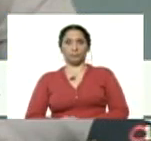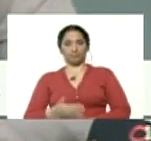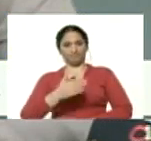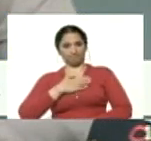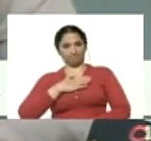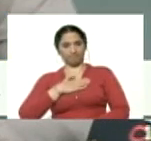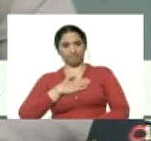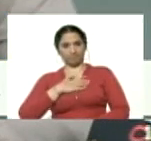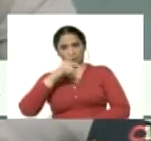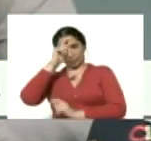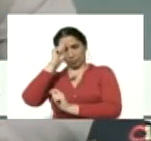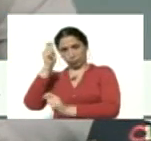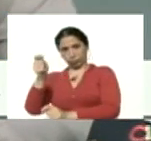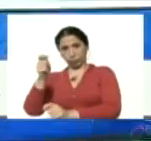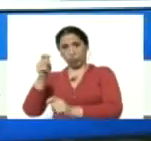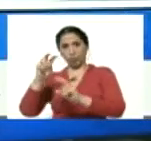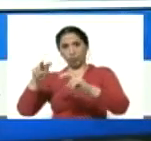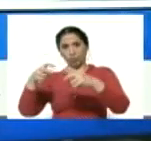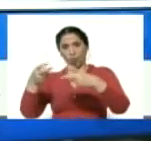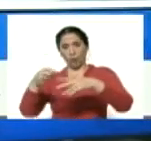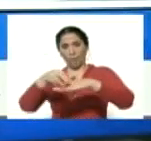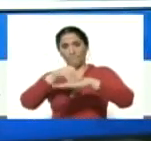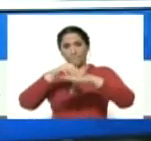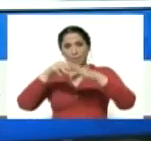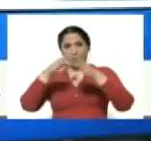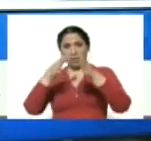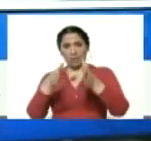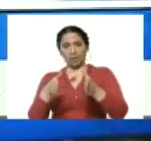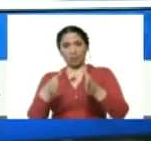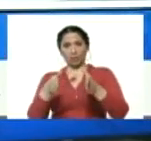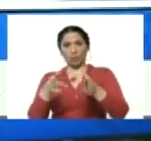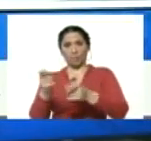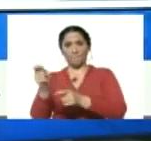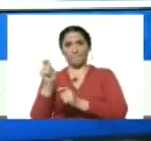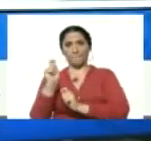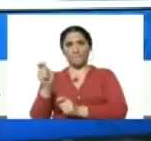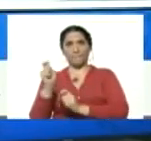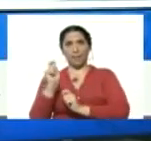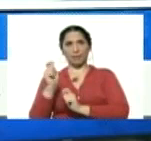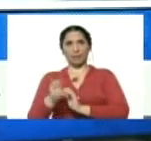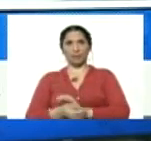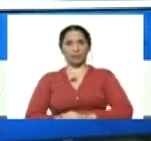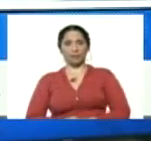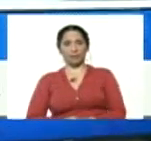designé, nuevo, ministro, de pesca, y acuicultura,